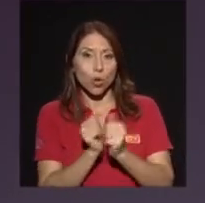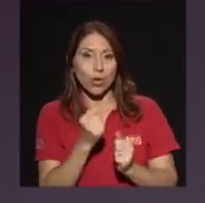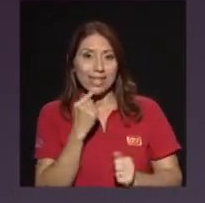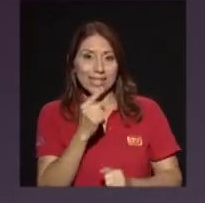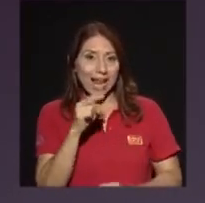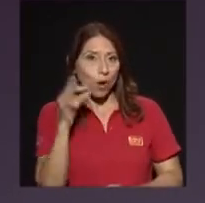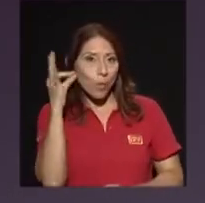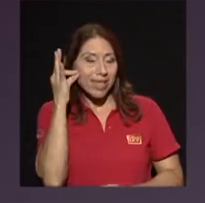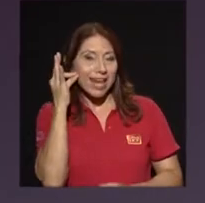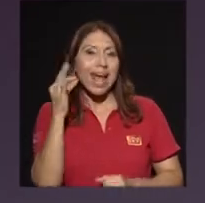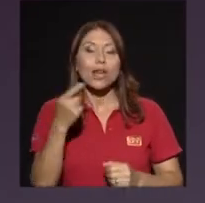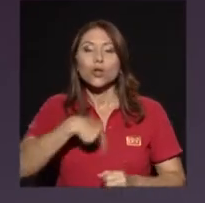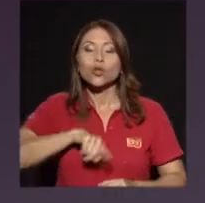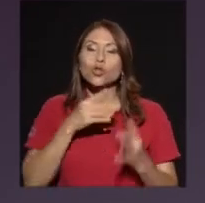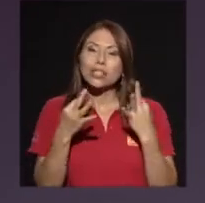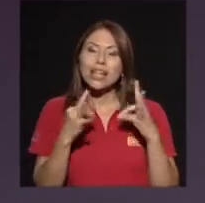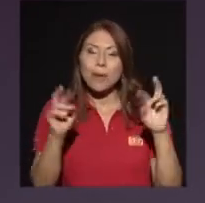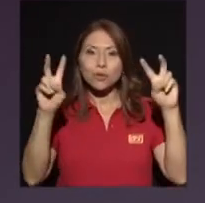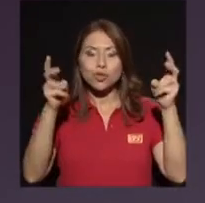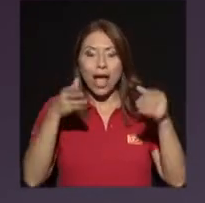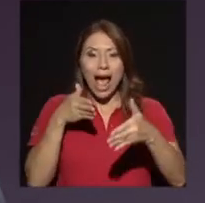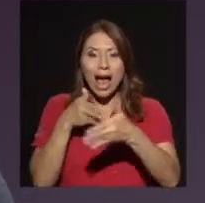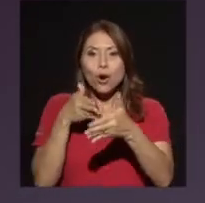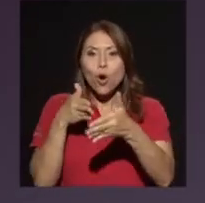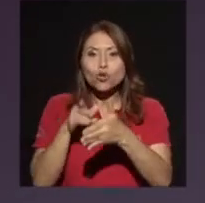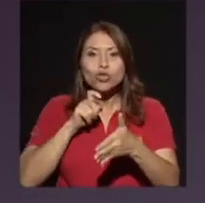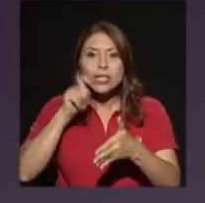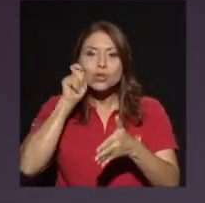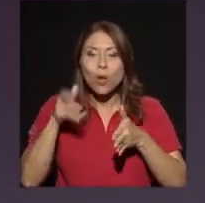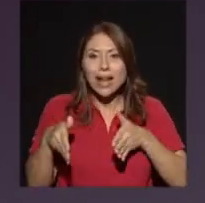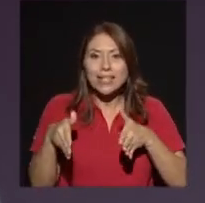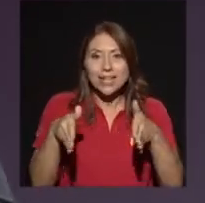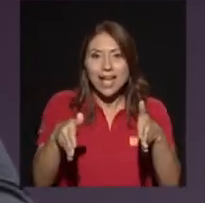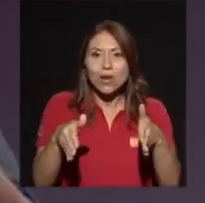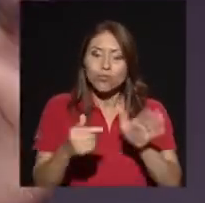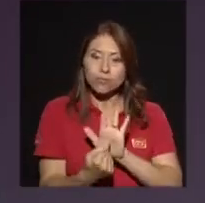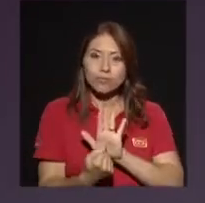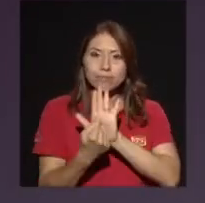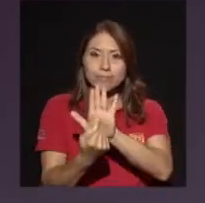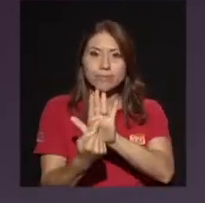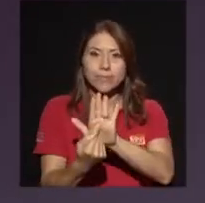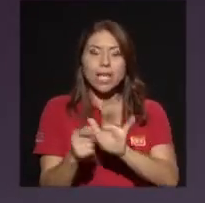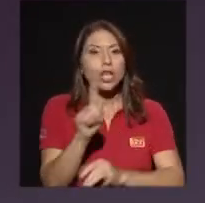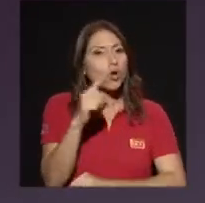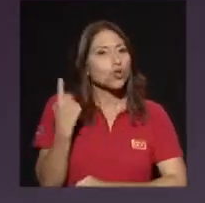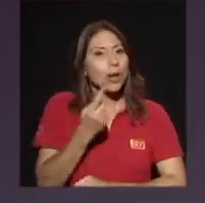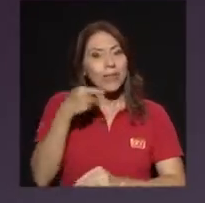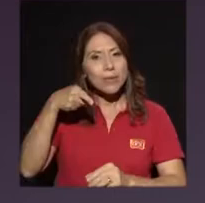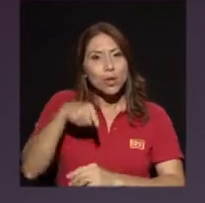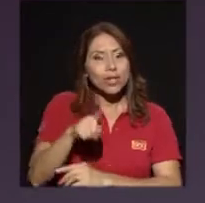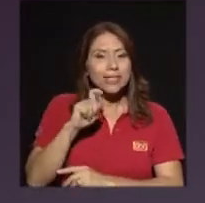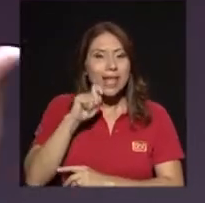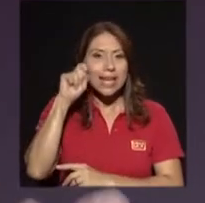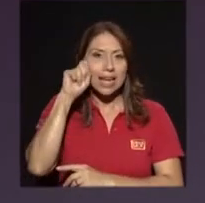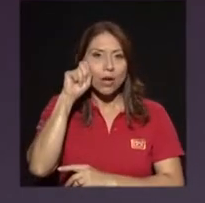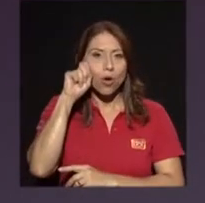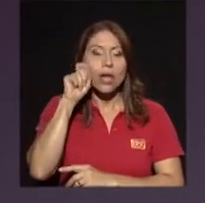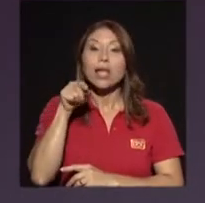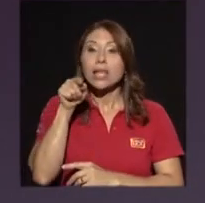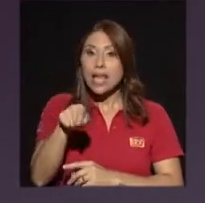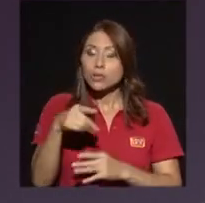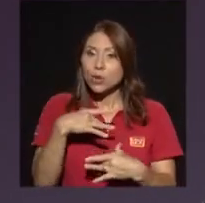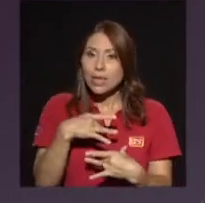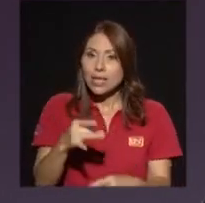de posicionar el tema del acoso sexual callejero. Y además de eso, no solo desde la violencia de género, digamos, que nos repercute a todas y